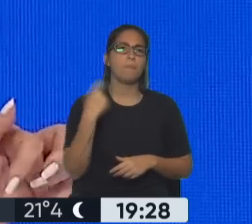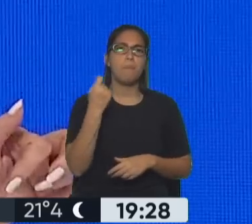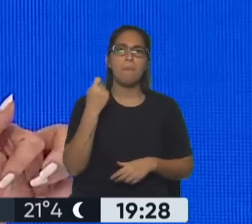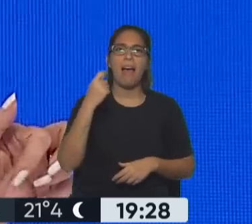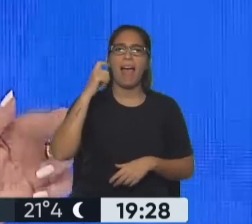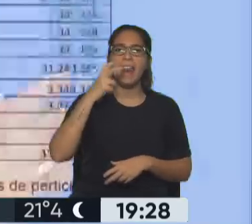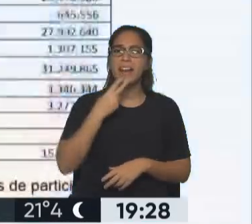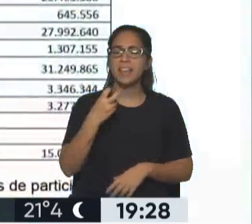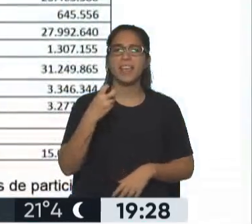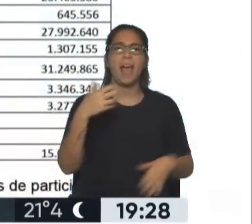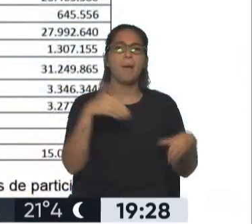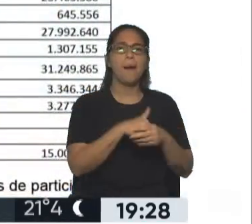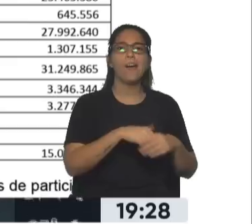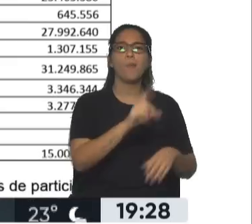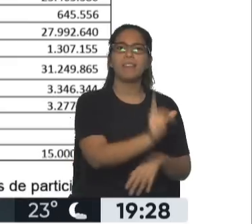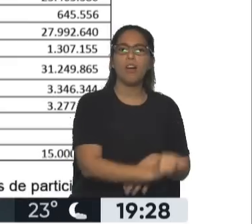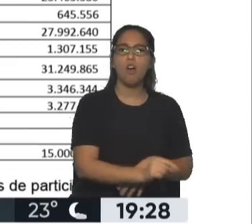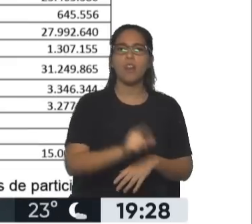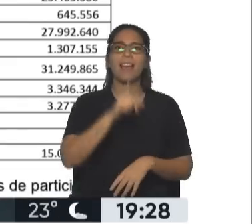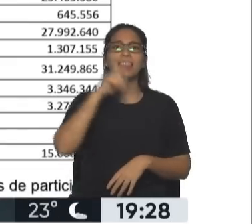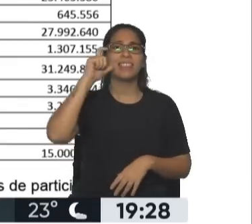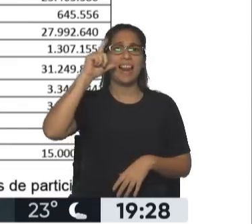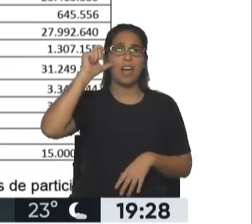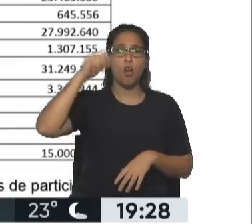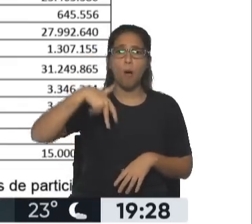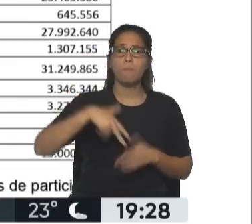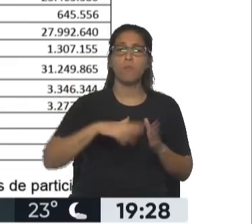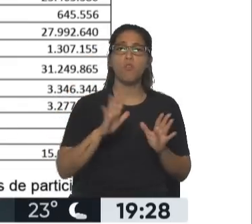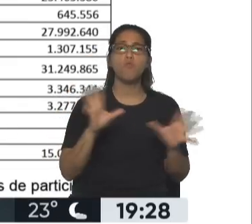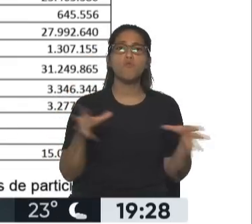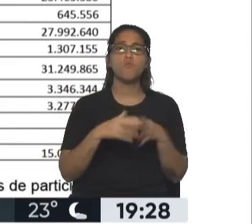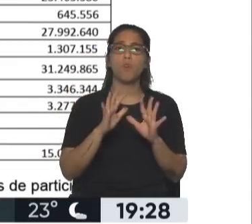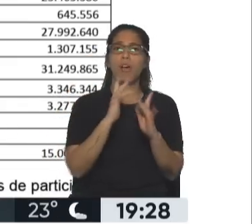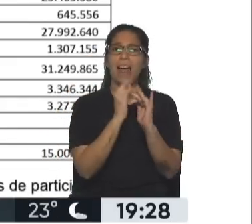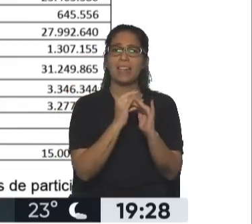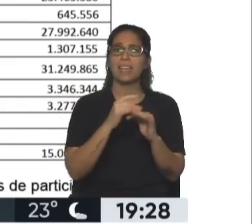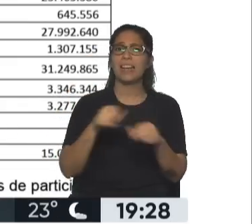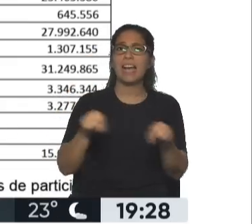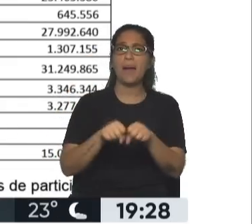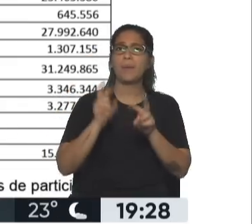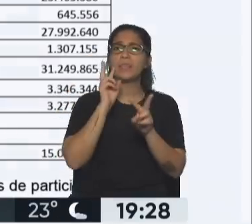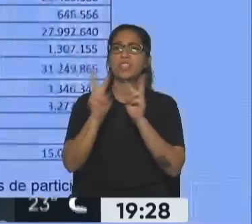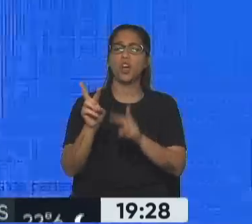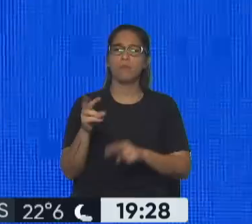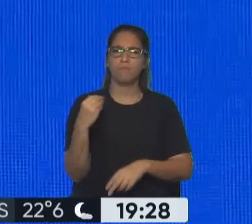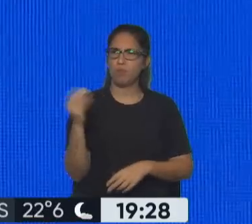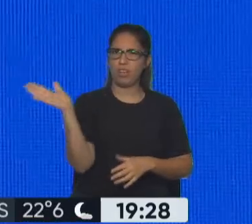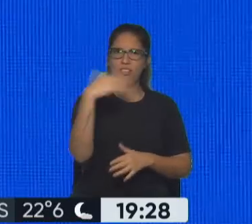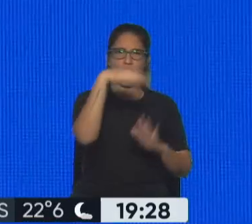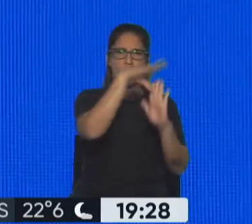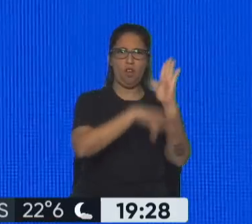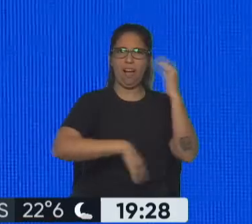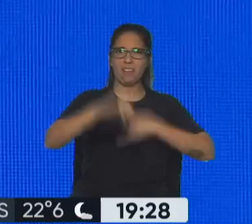Banco Patagonia, Camusi, Telecom, Grupo Clarín, Cablevisión, sí. ¿Por qué? ¿Por qué tiene todo esto?